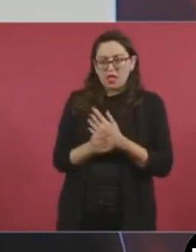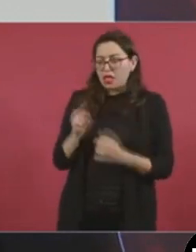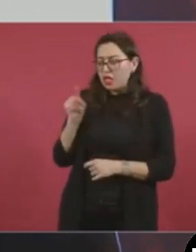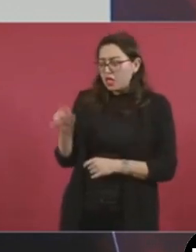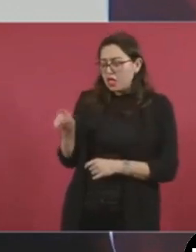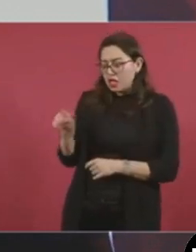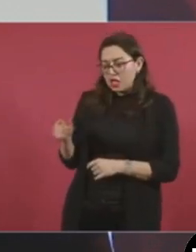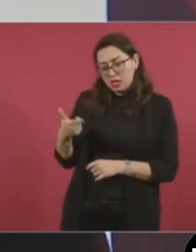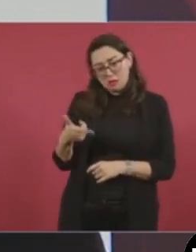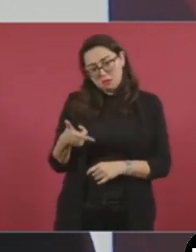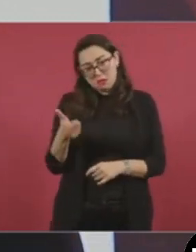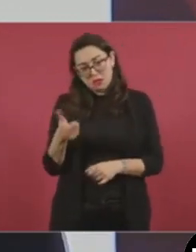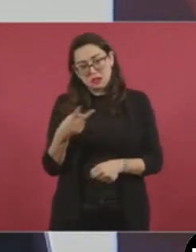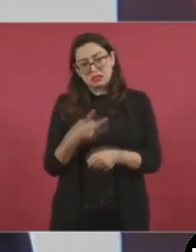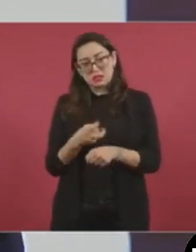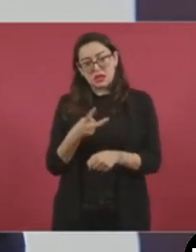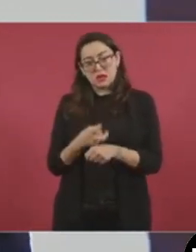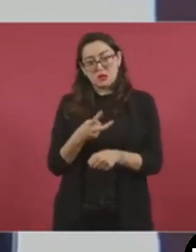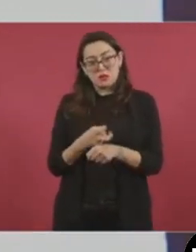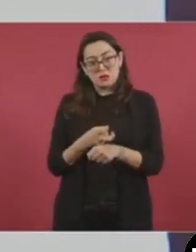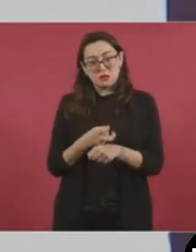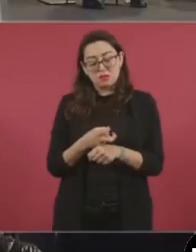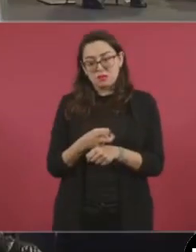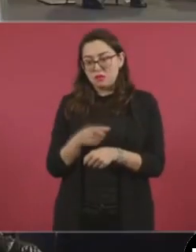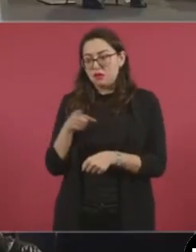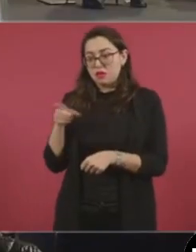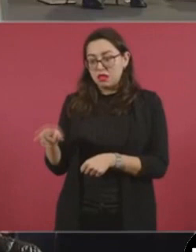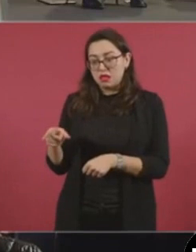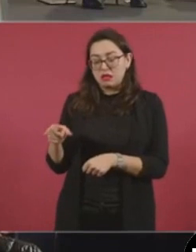quien va a rescatarlo